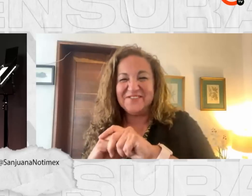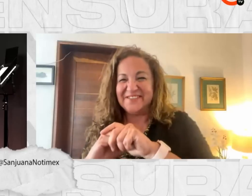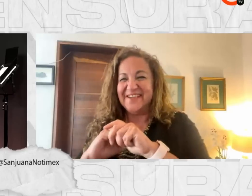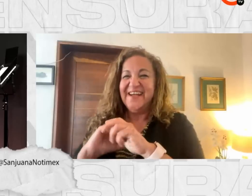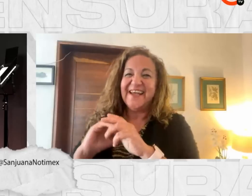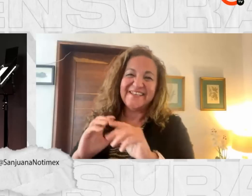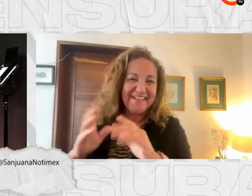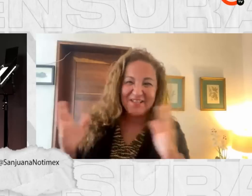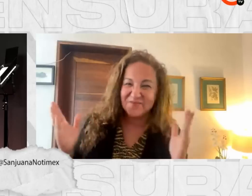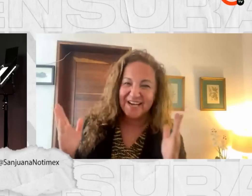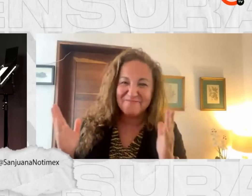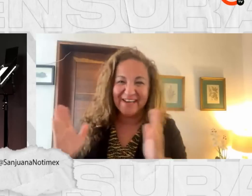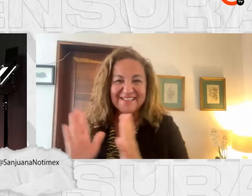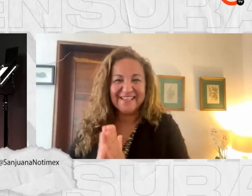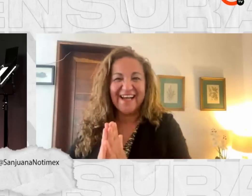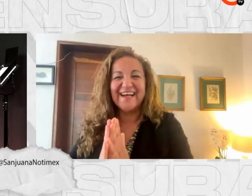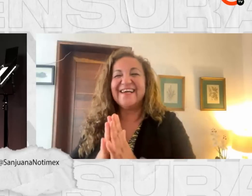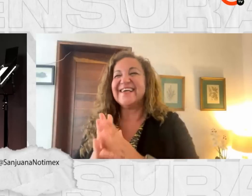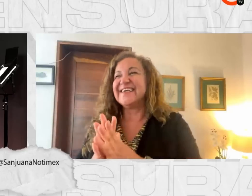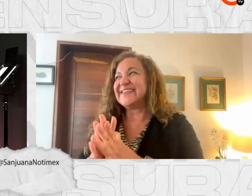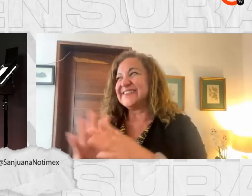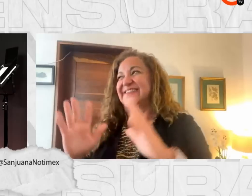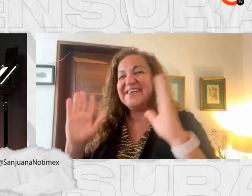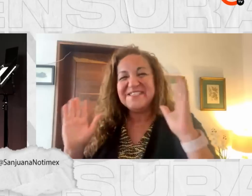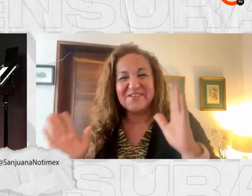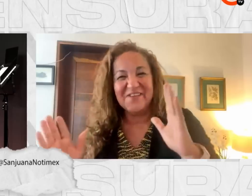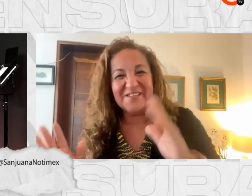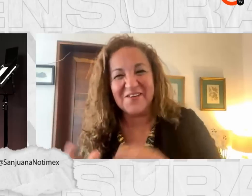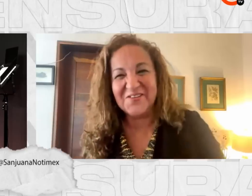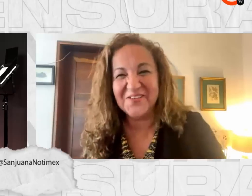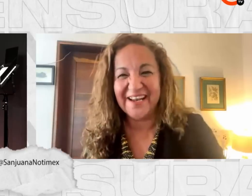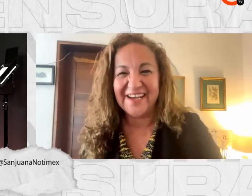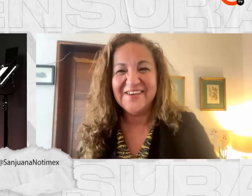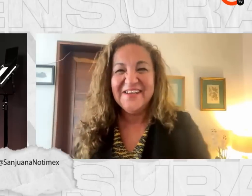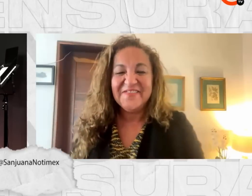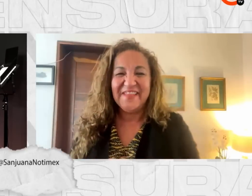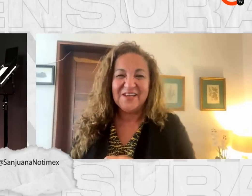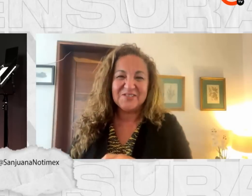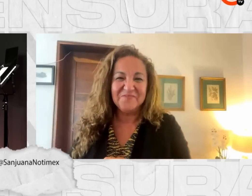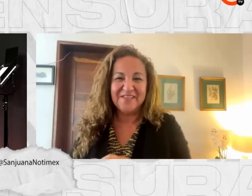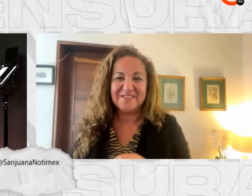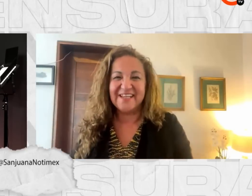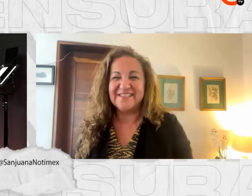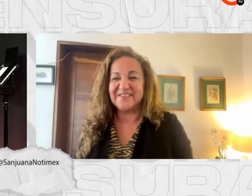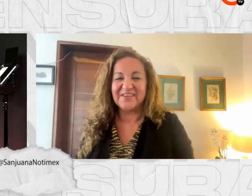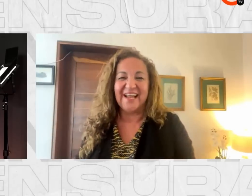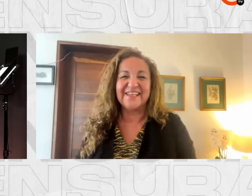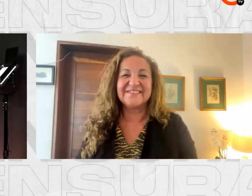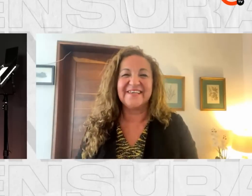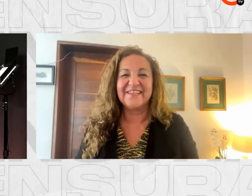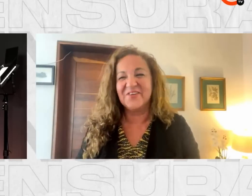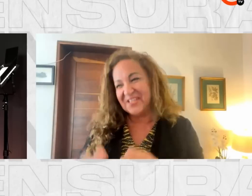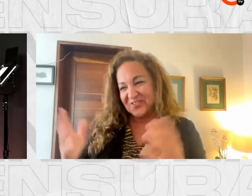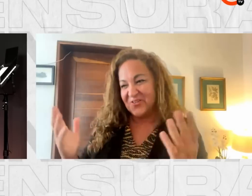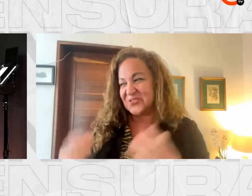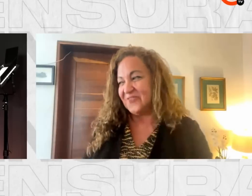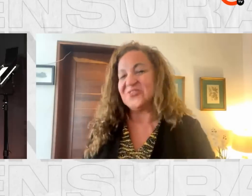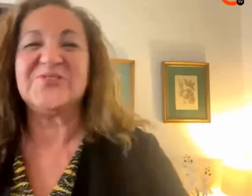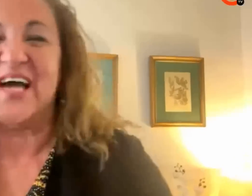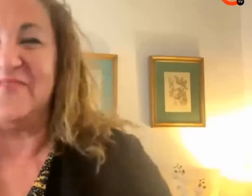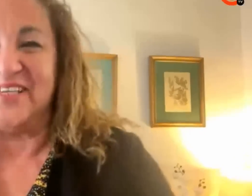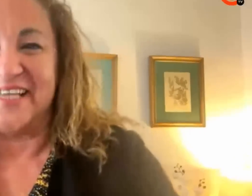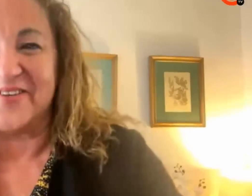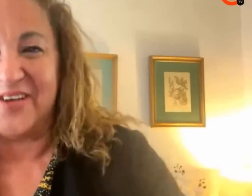Luis, y pues he tenido mala prensa, sobre todo de los medios tradicionales, ¿verdad? No de